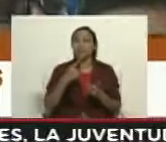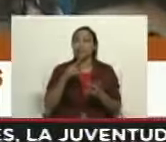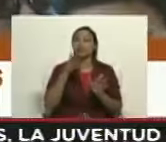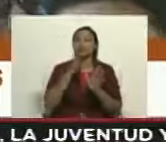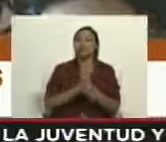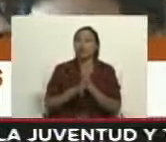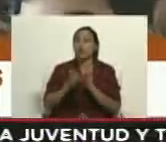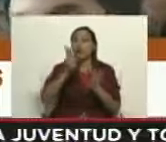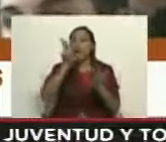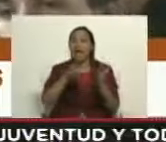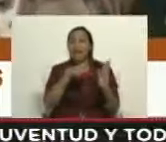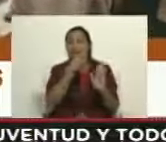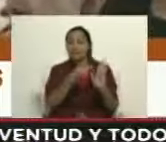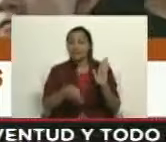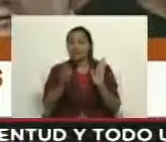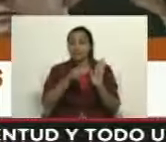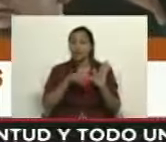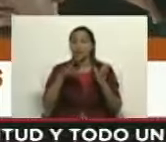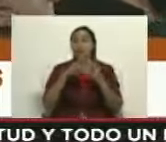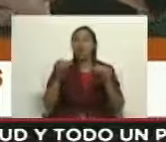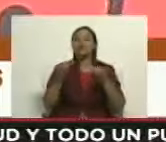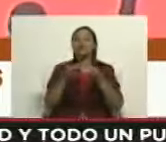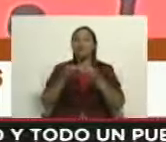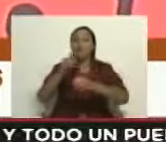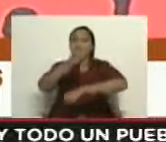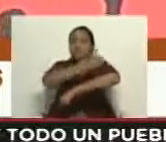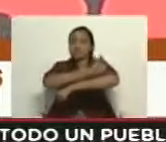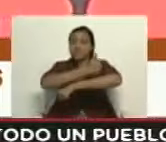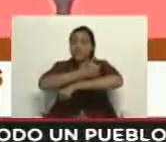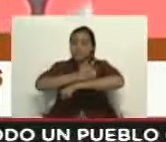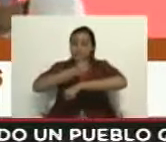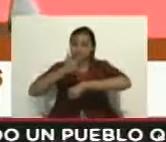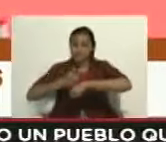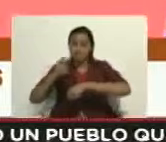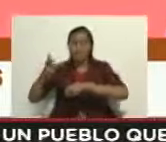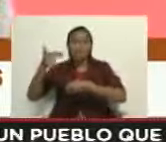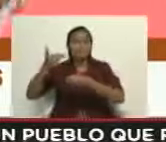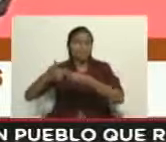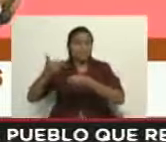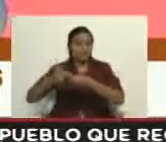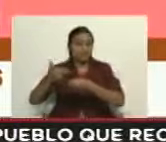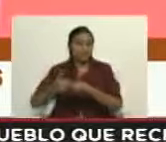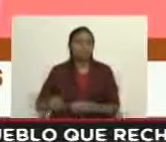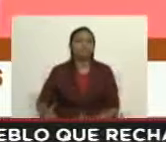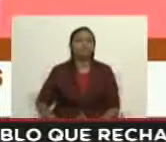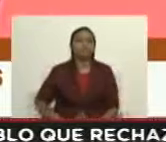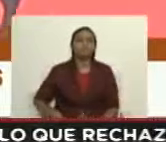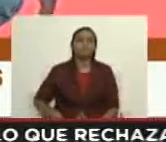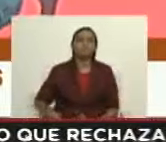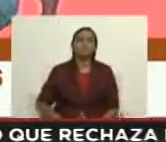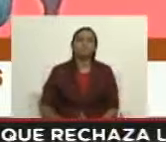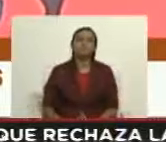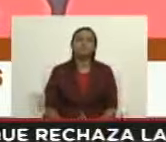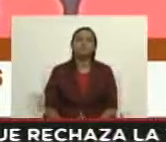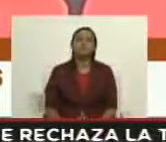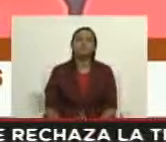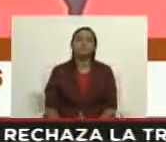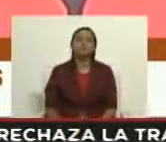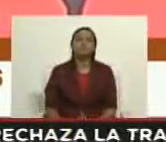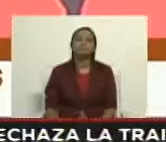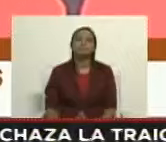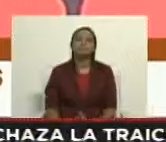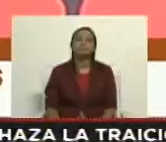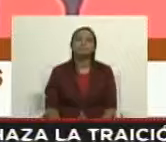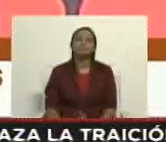junta directiva de la meritocracia en PDVSA. Y allí, con el ruido que